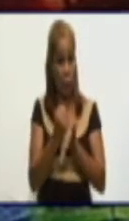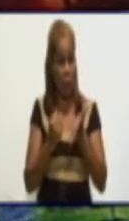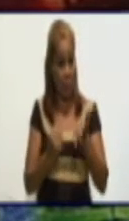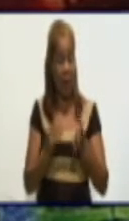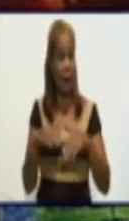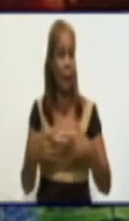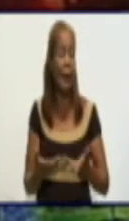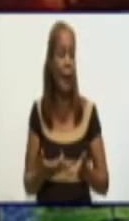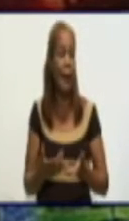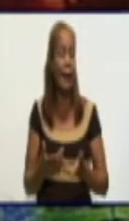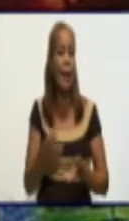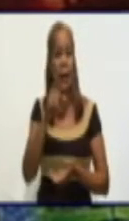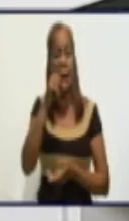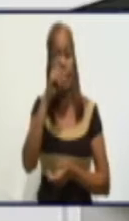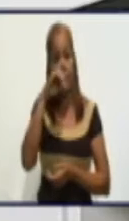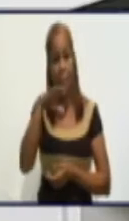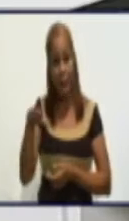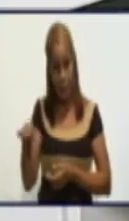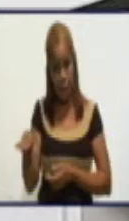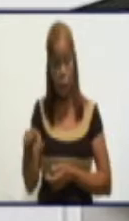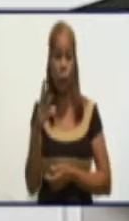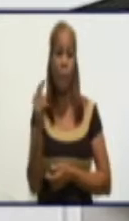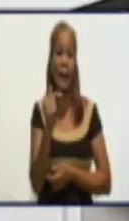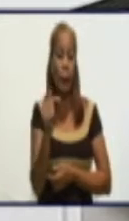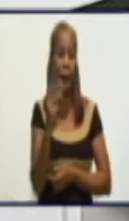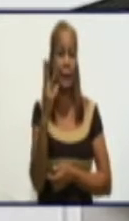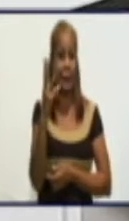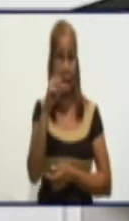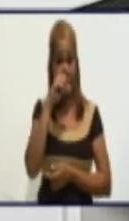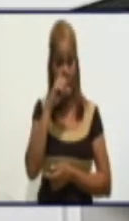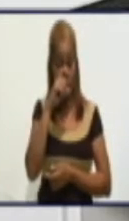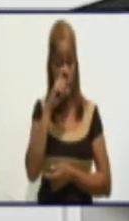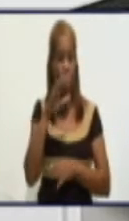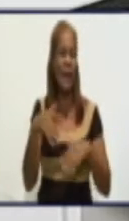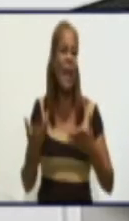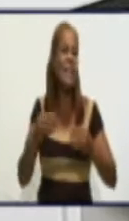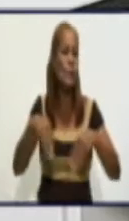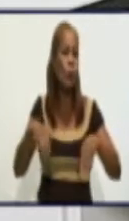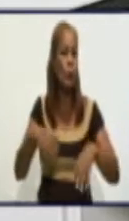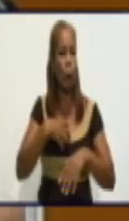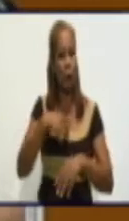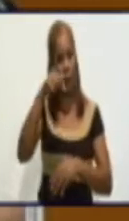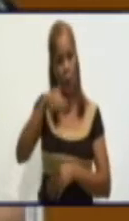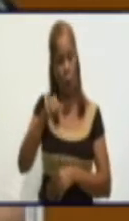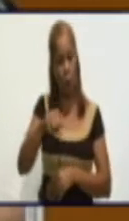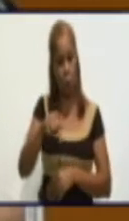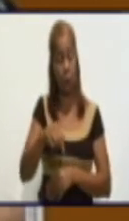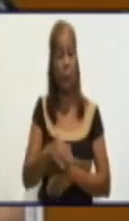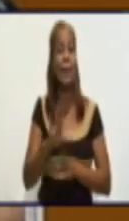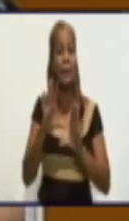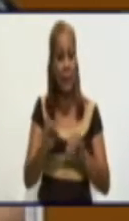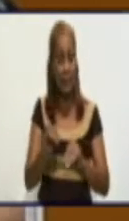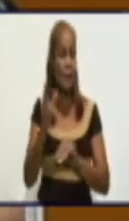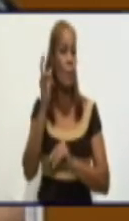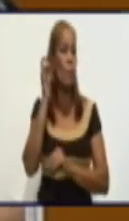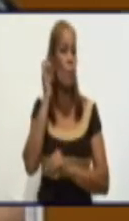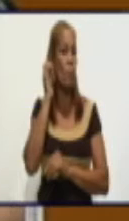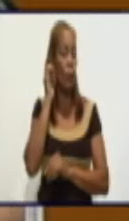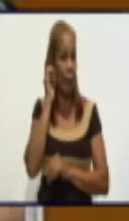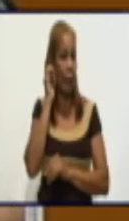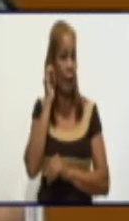cuál es el estado de estos tres niños si en este caso son los tres niños las gestantes están en santiago de cuba